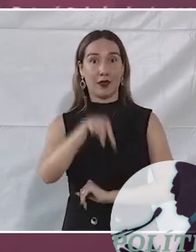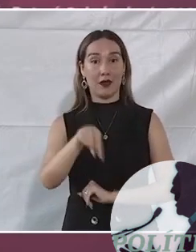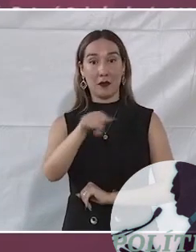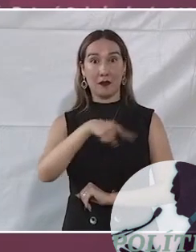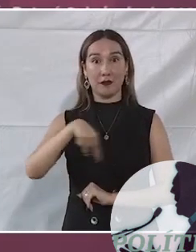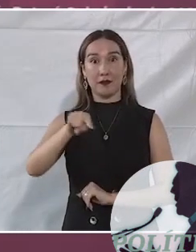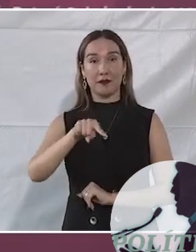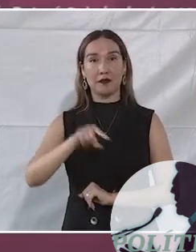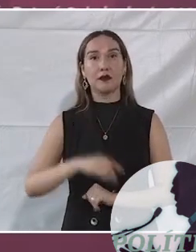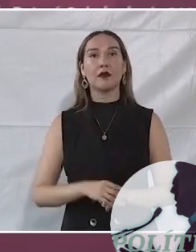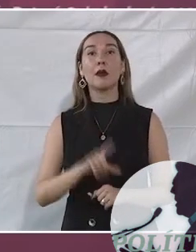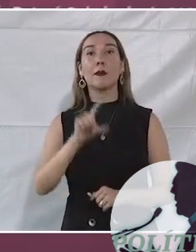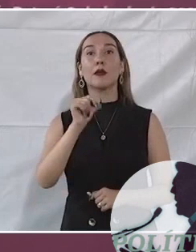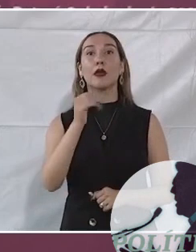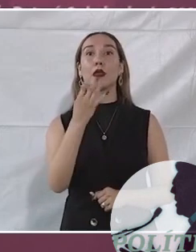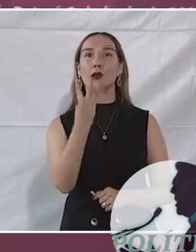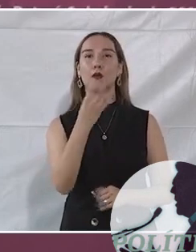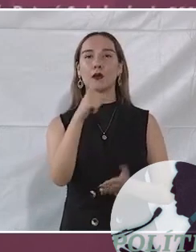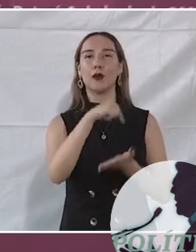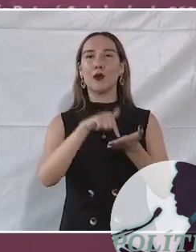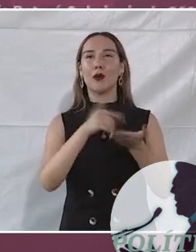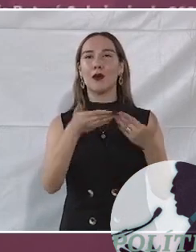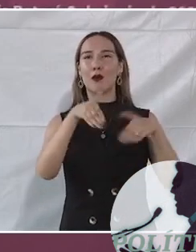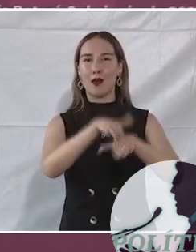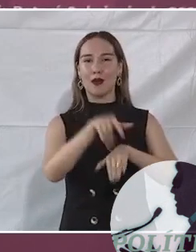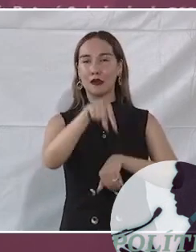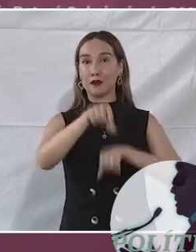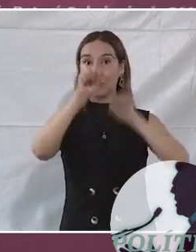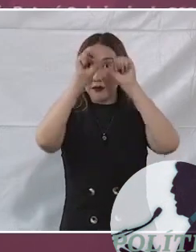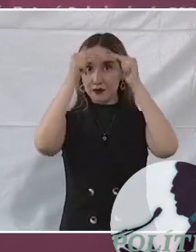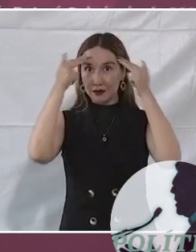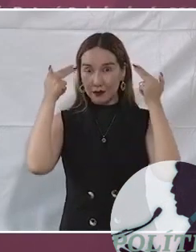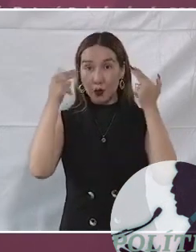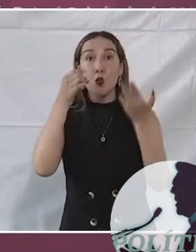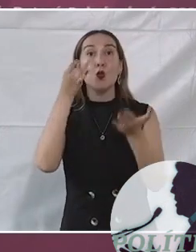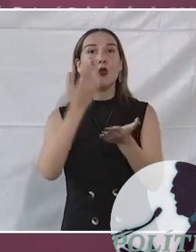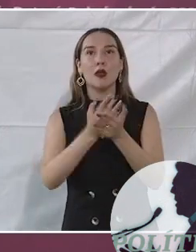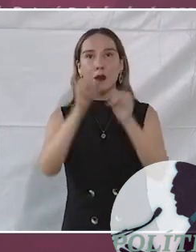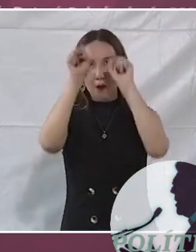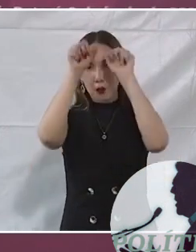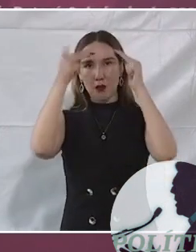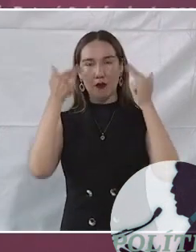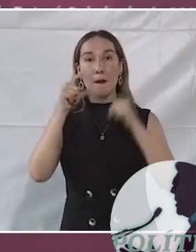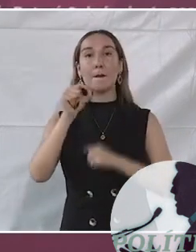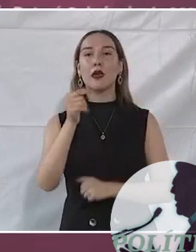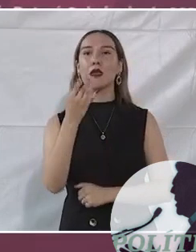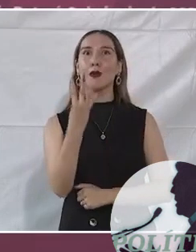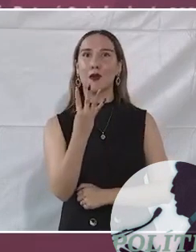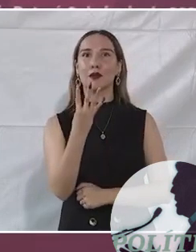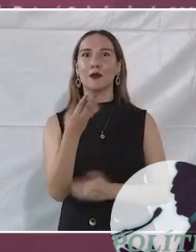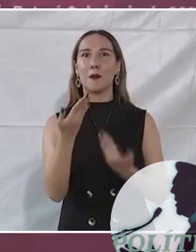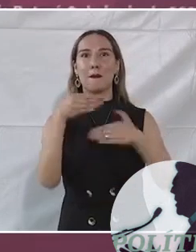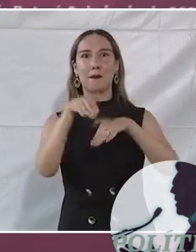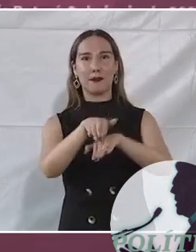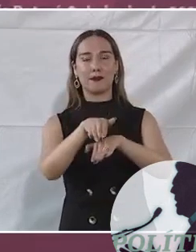son 24 sucursales en la Huasteca, solo en la Huasteca Potosina. Quiere decir